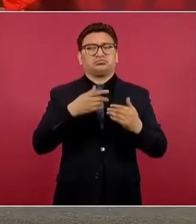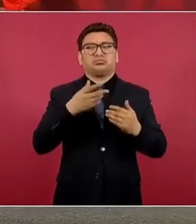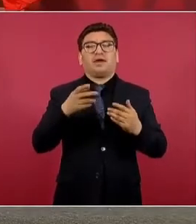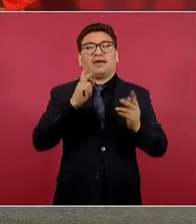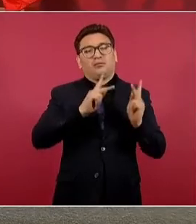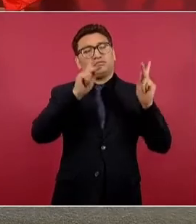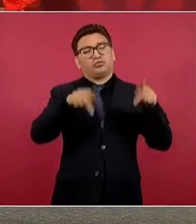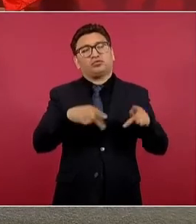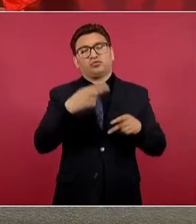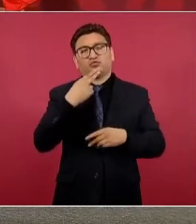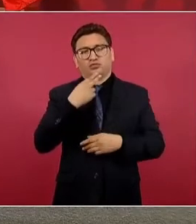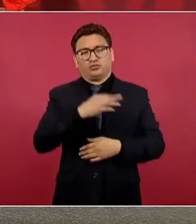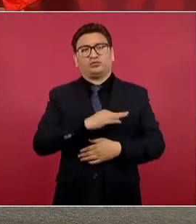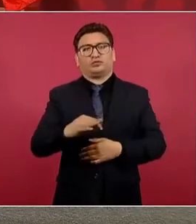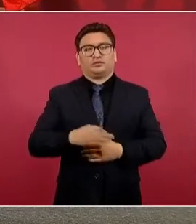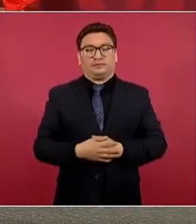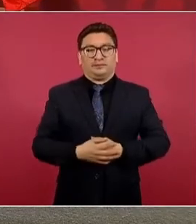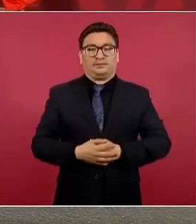pueda ser utilizado.